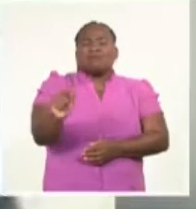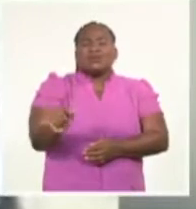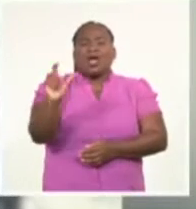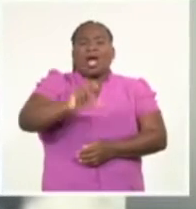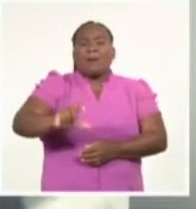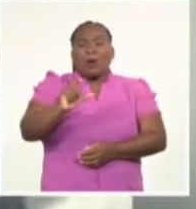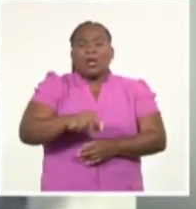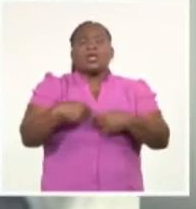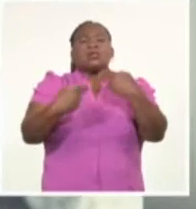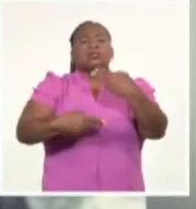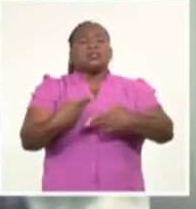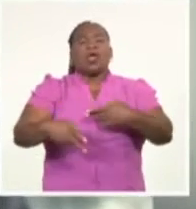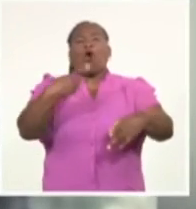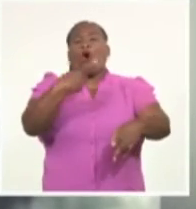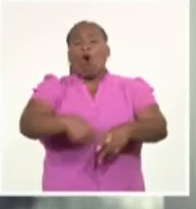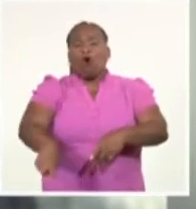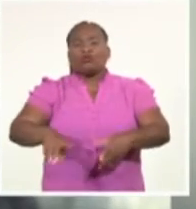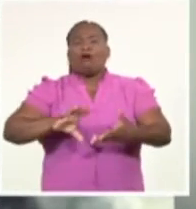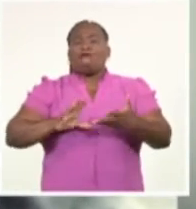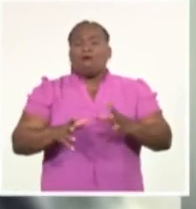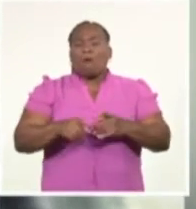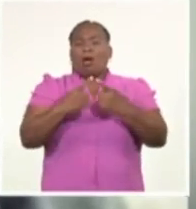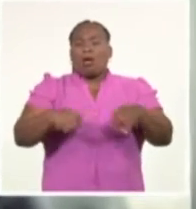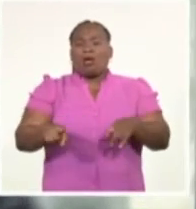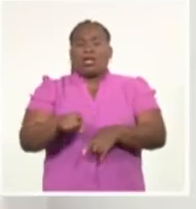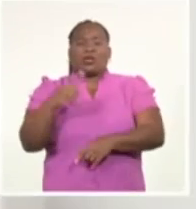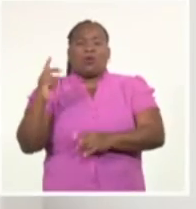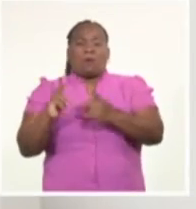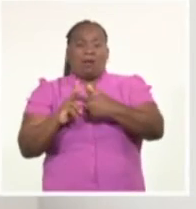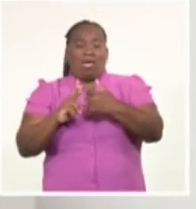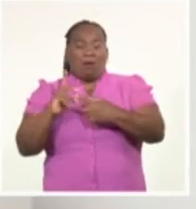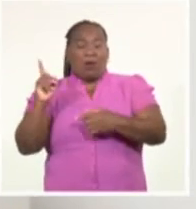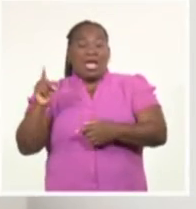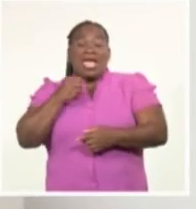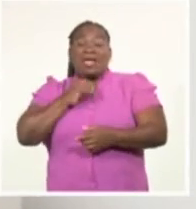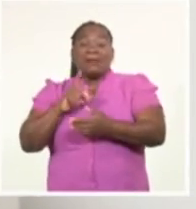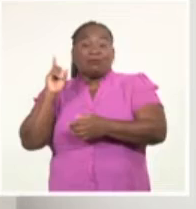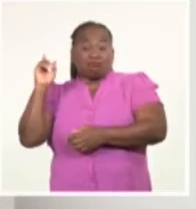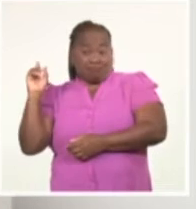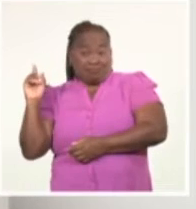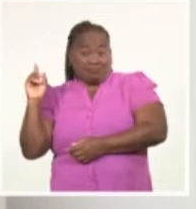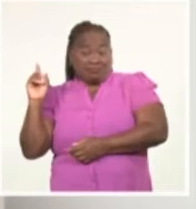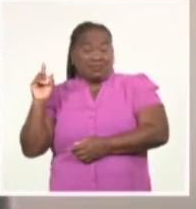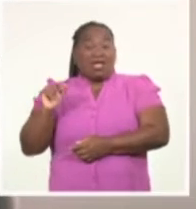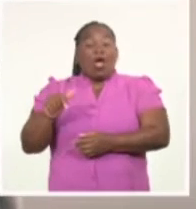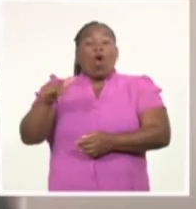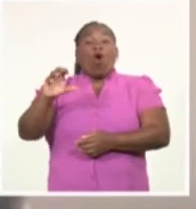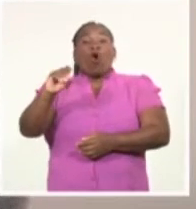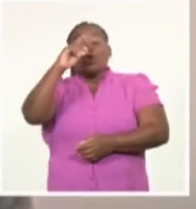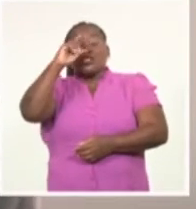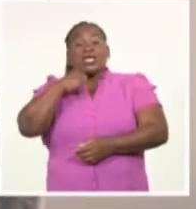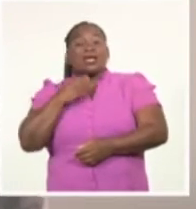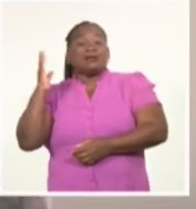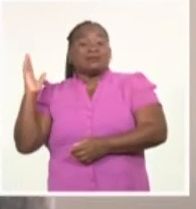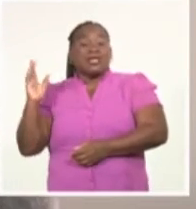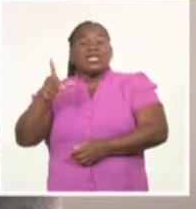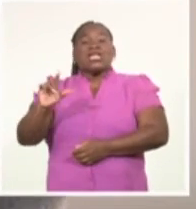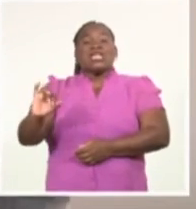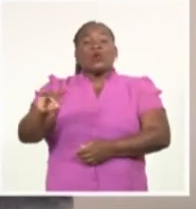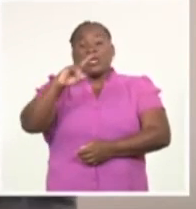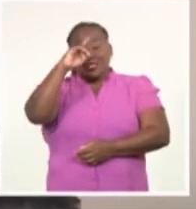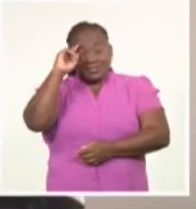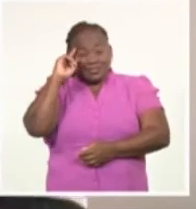del himno de Bayamo. Entre ellos, Emilio Agramonte Piña, Gaspar Agüero Barreras, José Molina Torres y Luis Casas